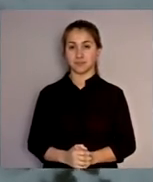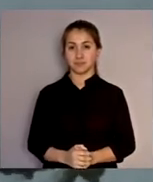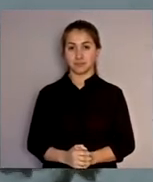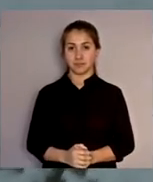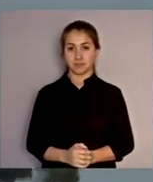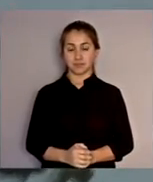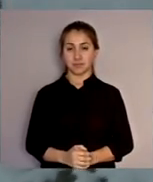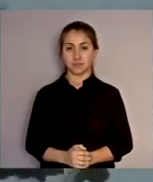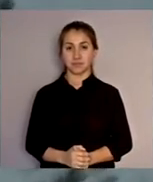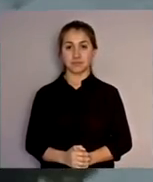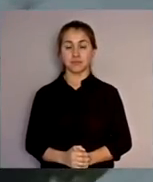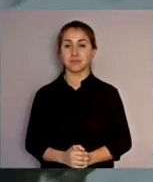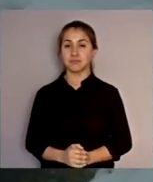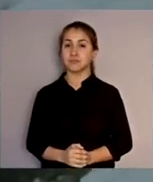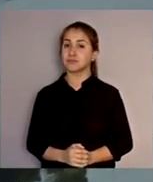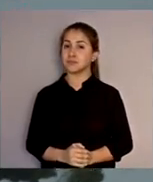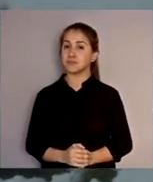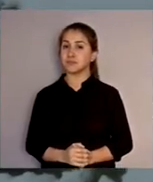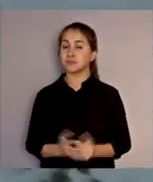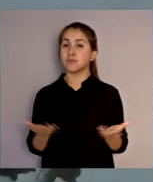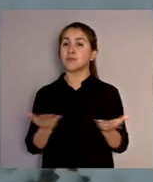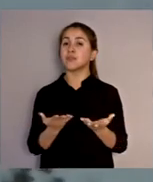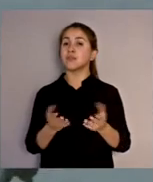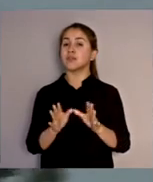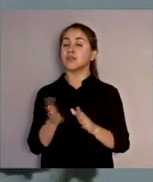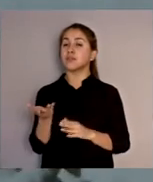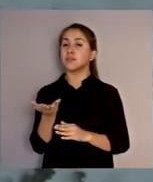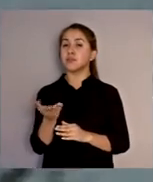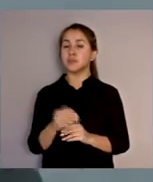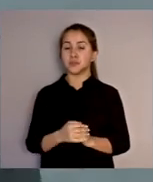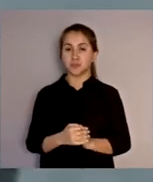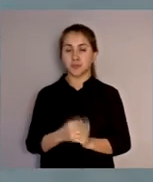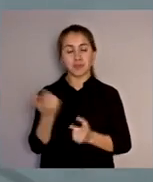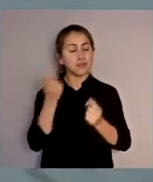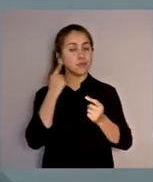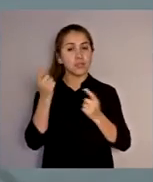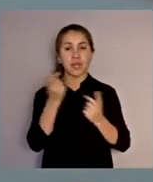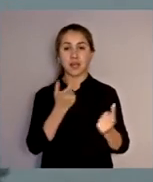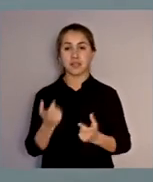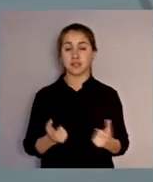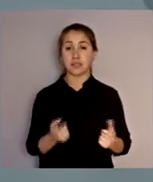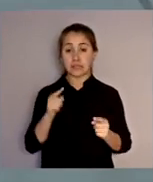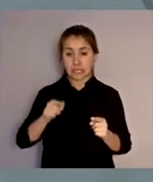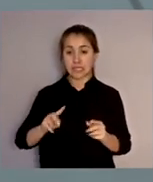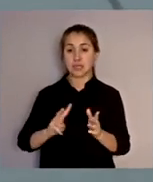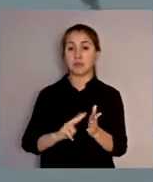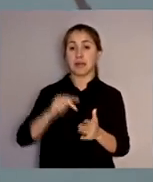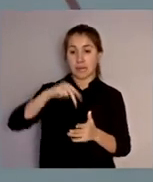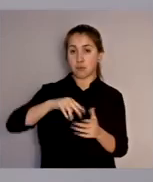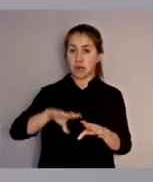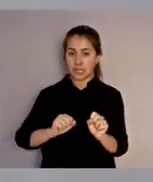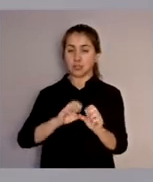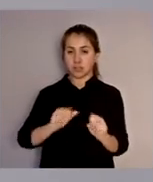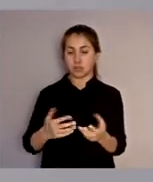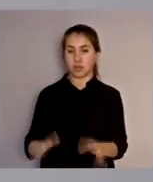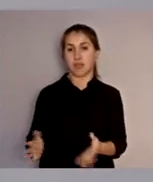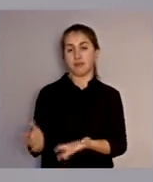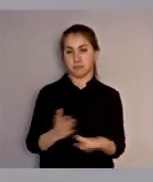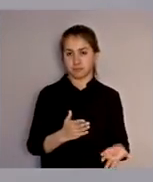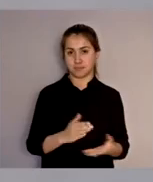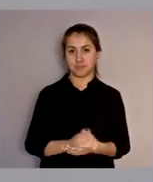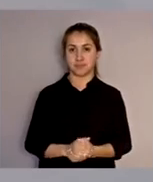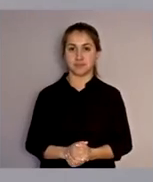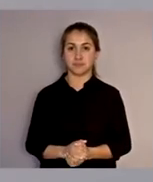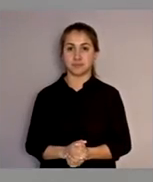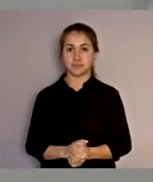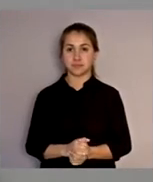¡Epa, bien! ¡Me voy a ver el video! ¡Aquí para arriba! Ahí estamos, ya.